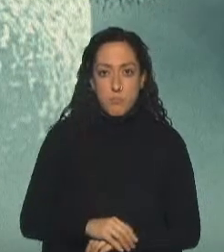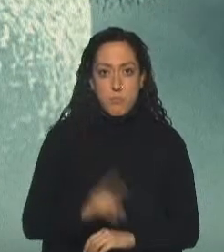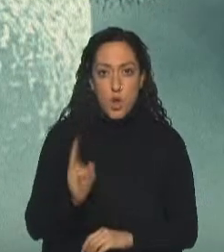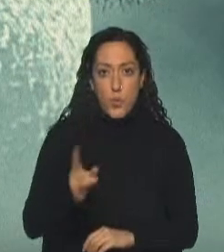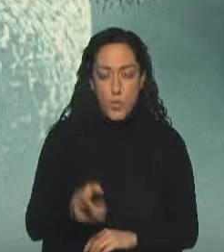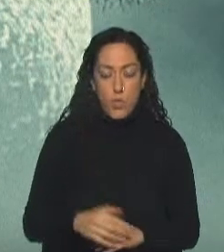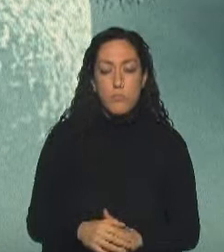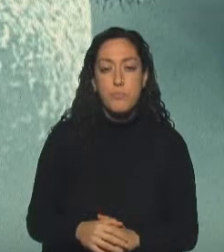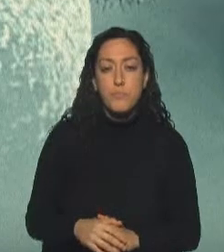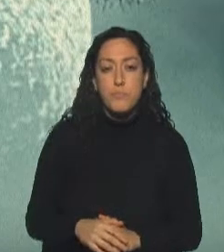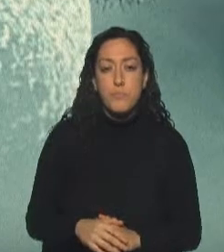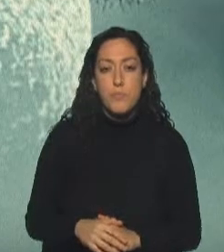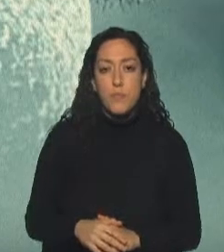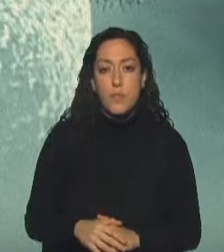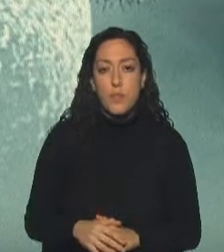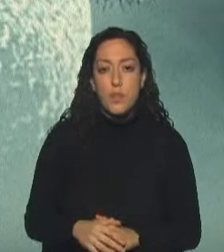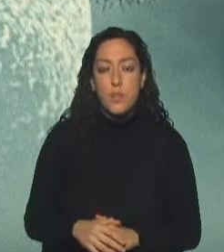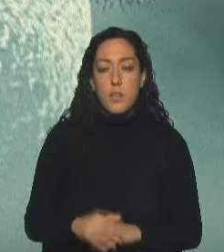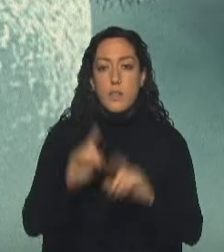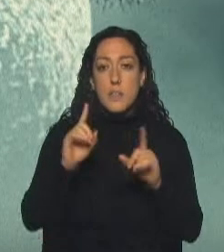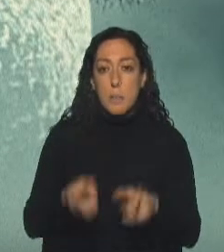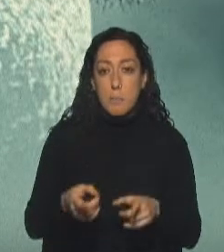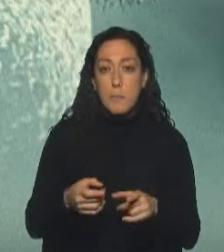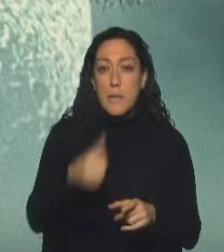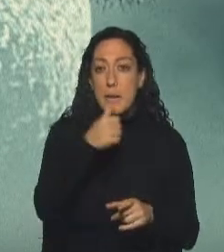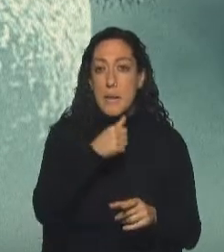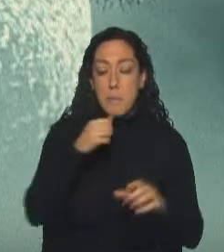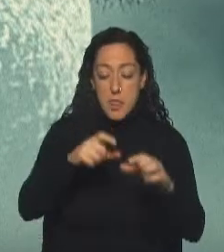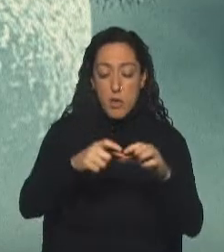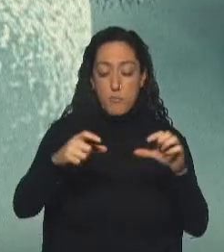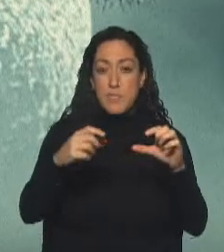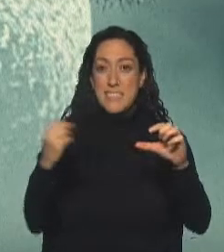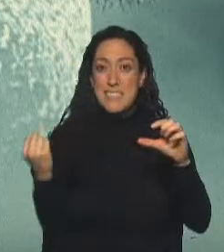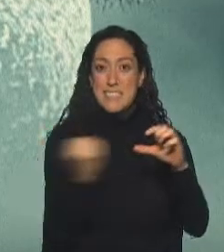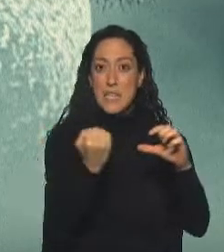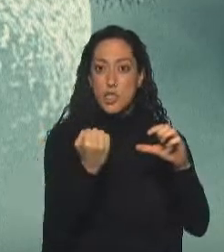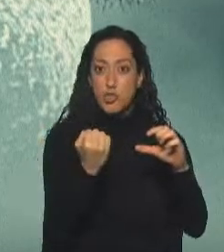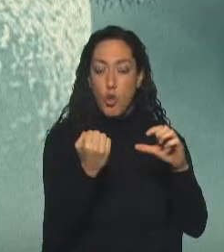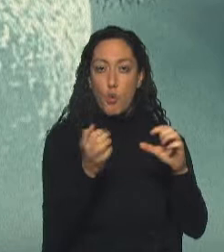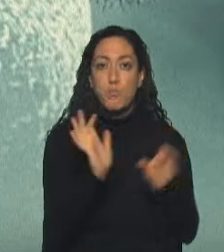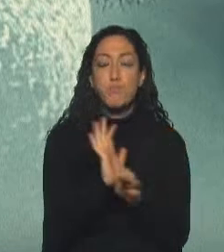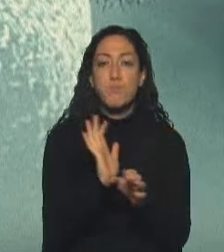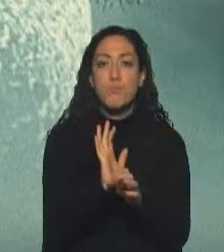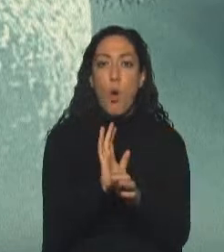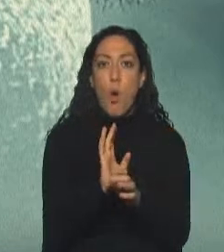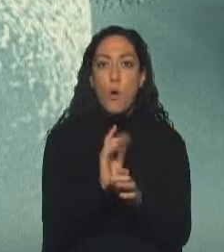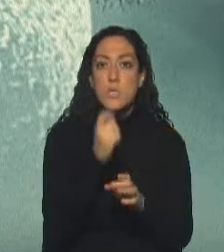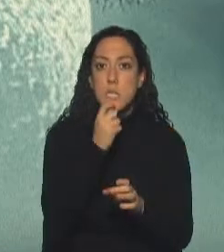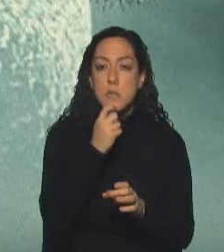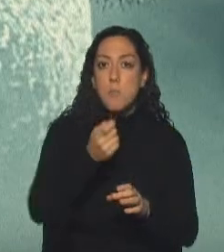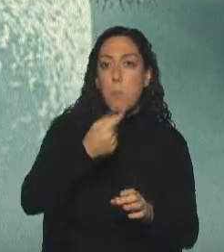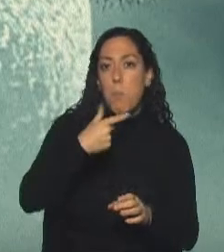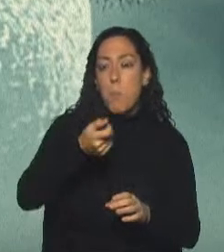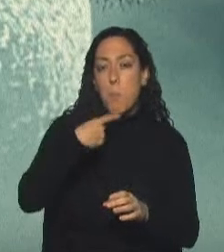que deben llevar un sello en el envase advirtiendo lo peligroso de